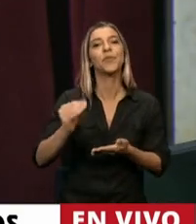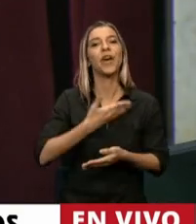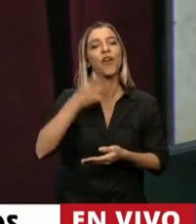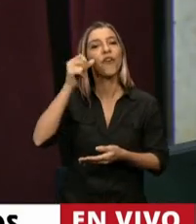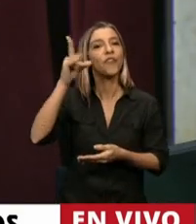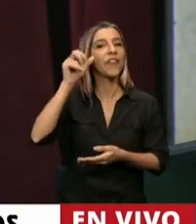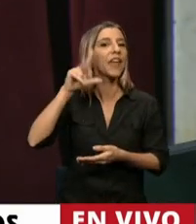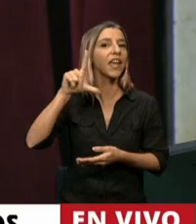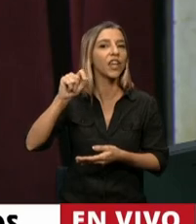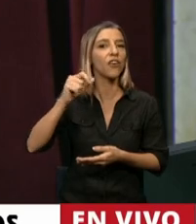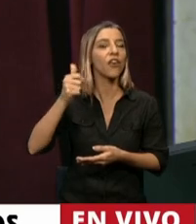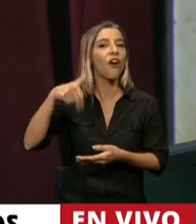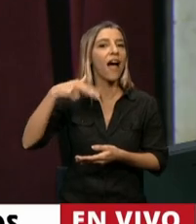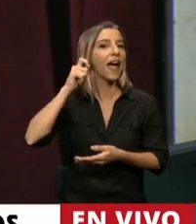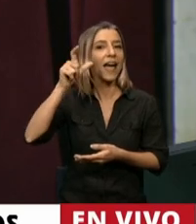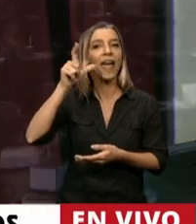Angelini.